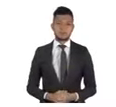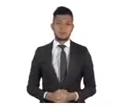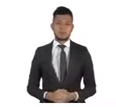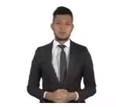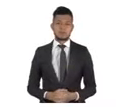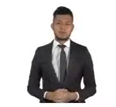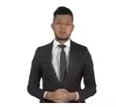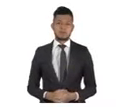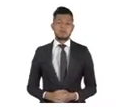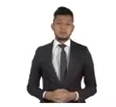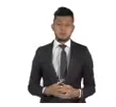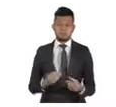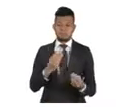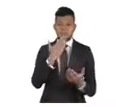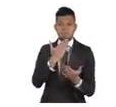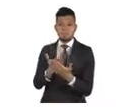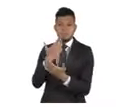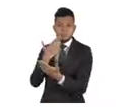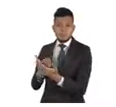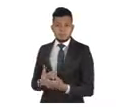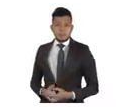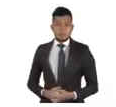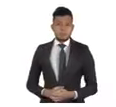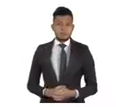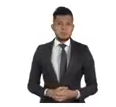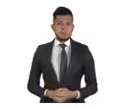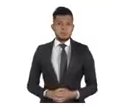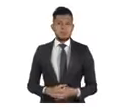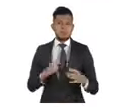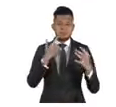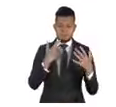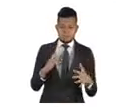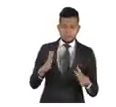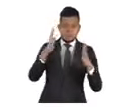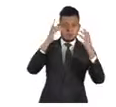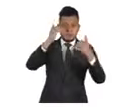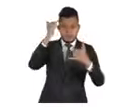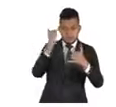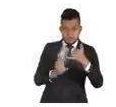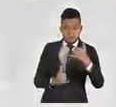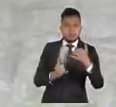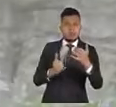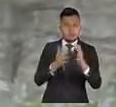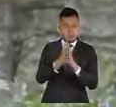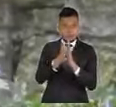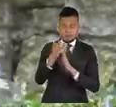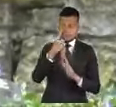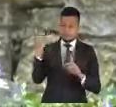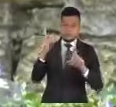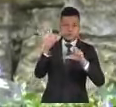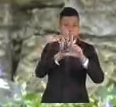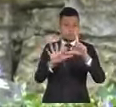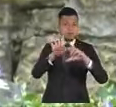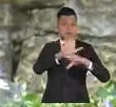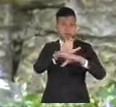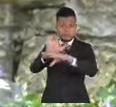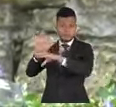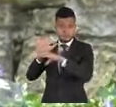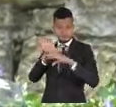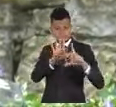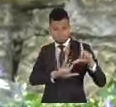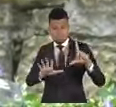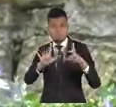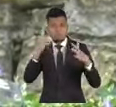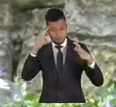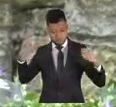Muchas gracias. Para cerrar esta celebración, a continuación le damos paso a los videos de algunas entidades con las